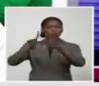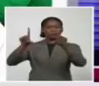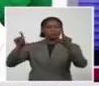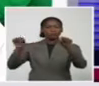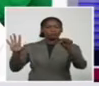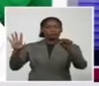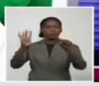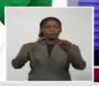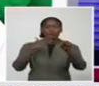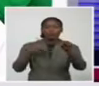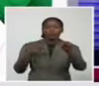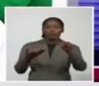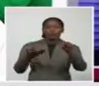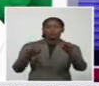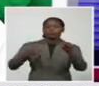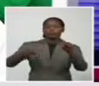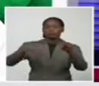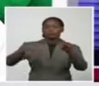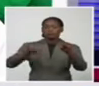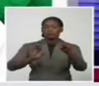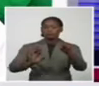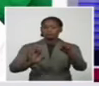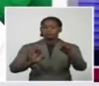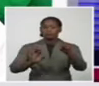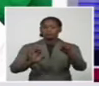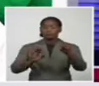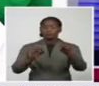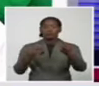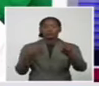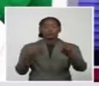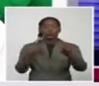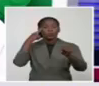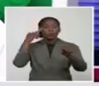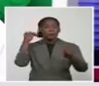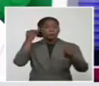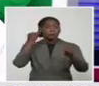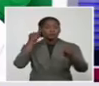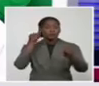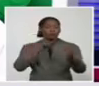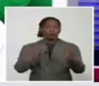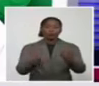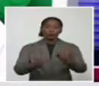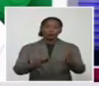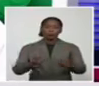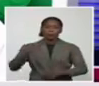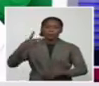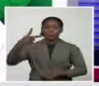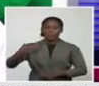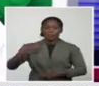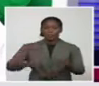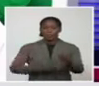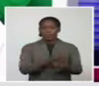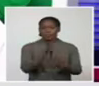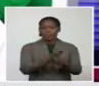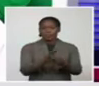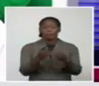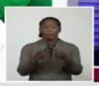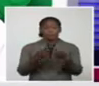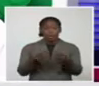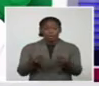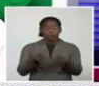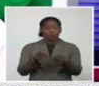enfrenta en Cuba, que la vamos a lograr controlar, pero que indiscutiblemente todavía nos